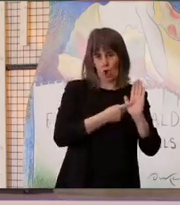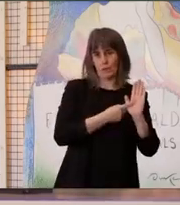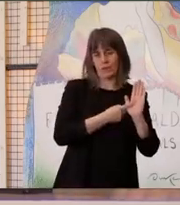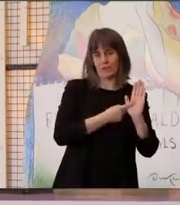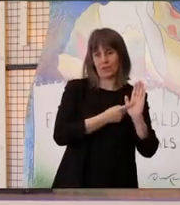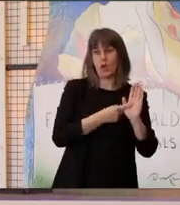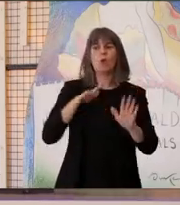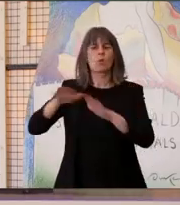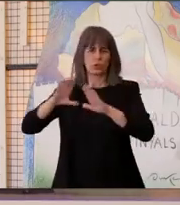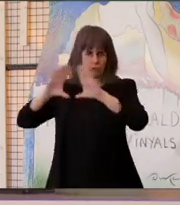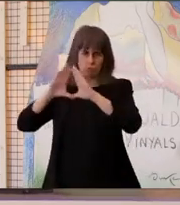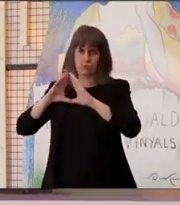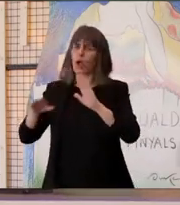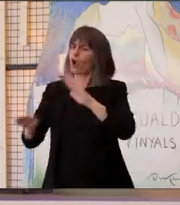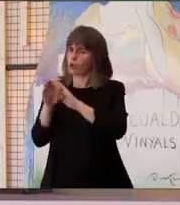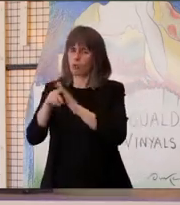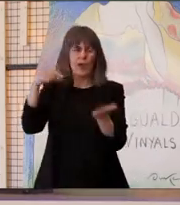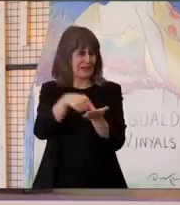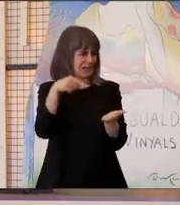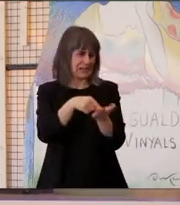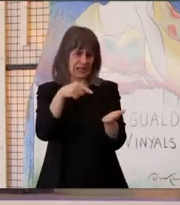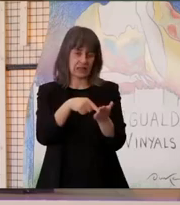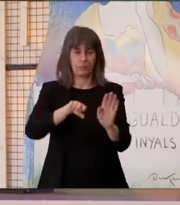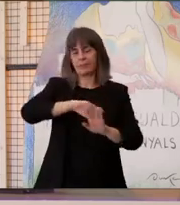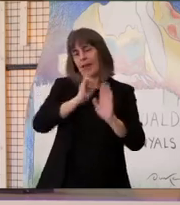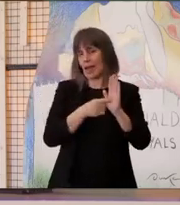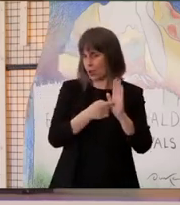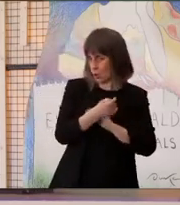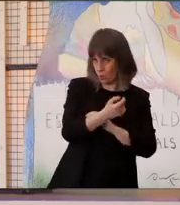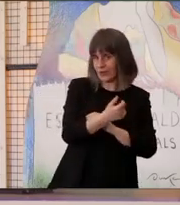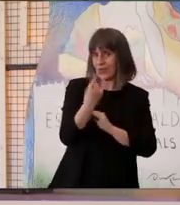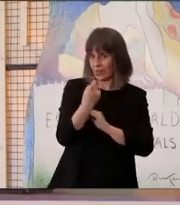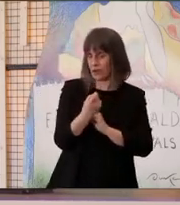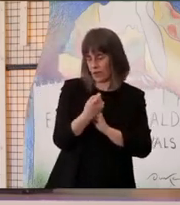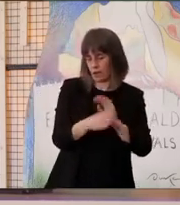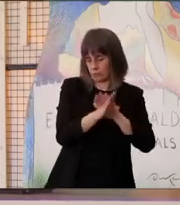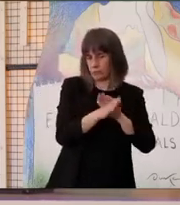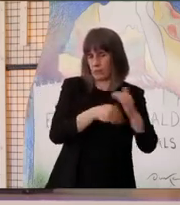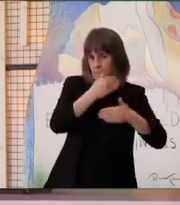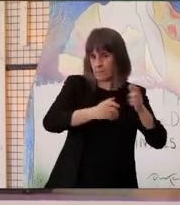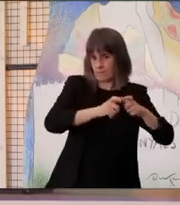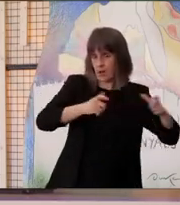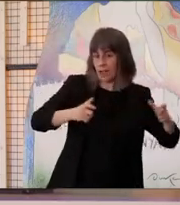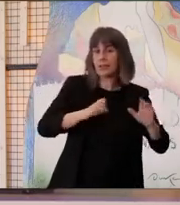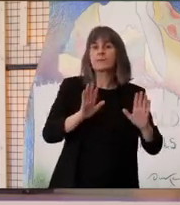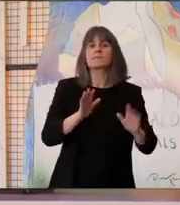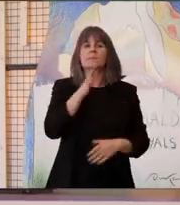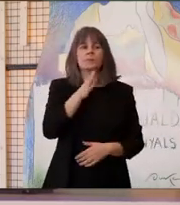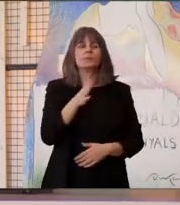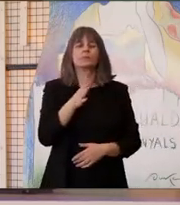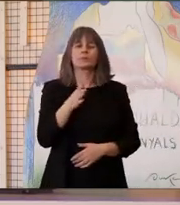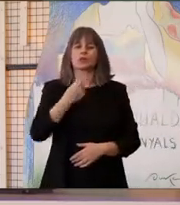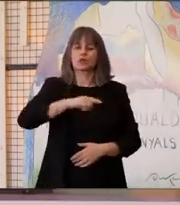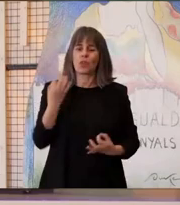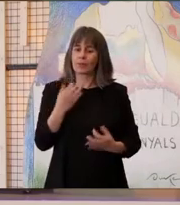más de lo que sea legislado mucho más y ahí estamos por eso hay una agenda hay una genealogía hay un